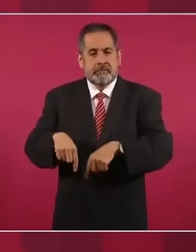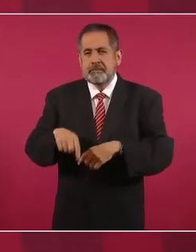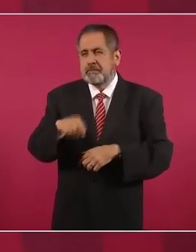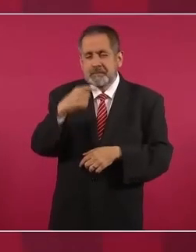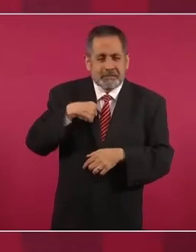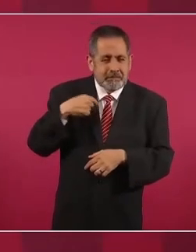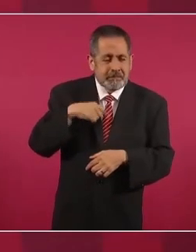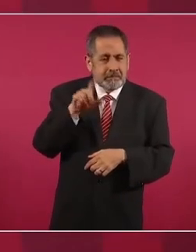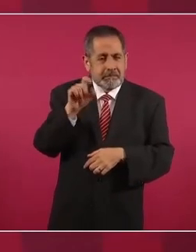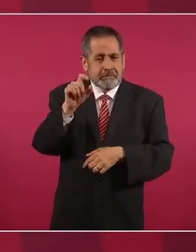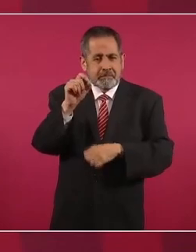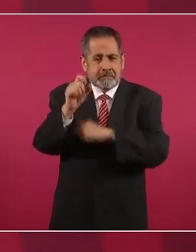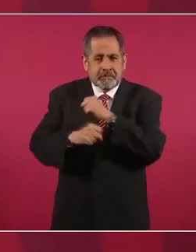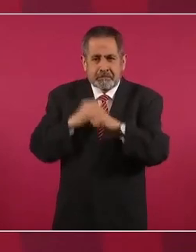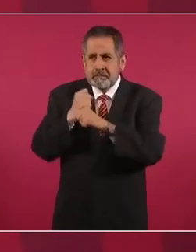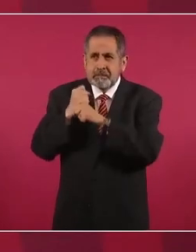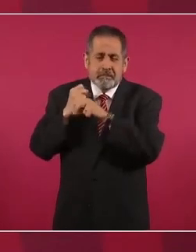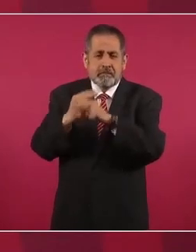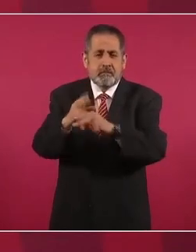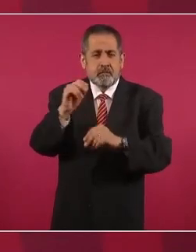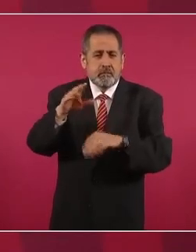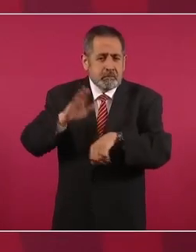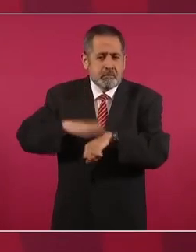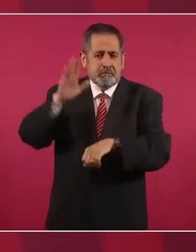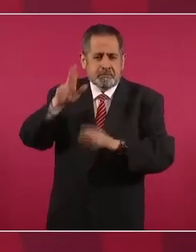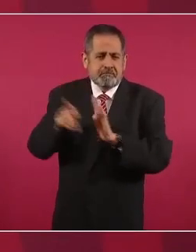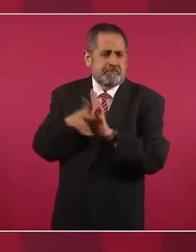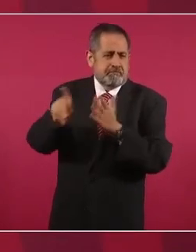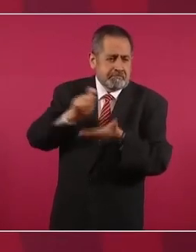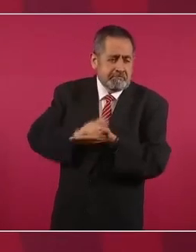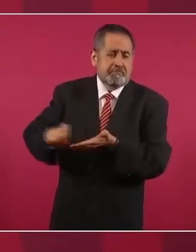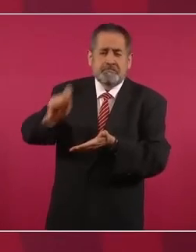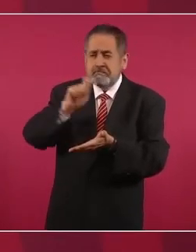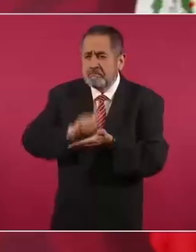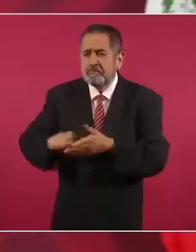20 años, si no es que más, escribiendo